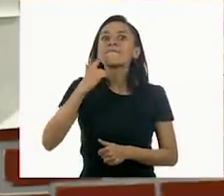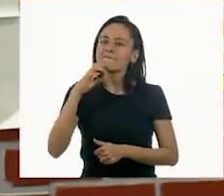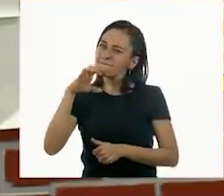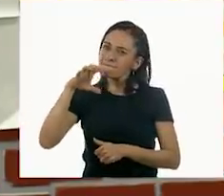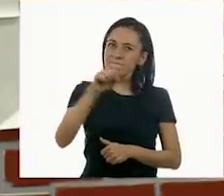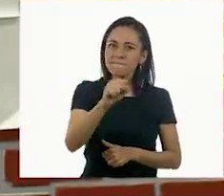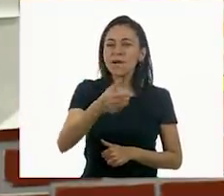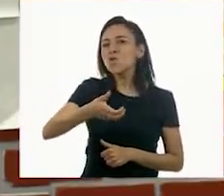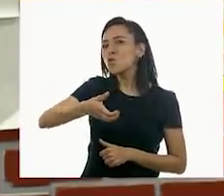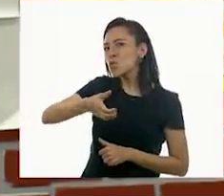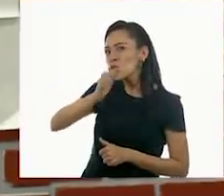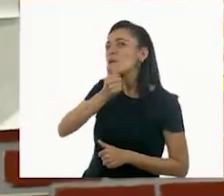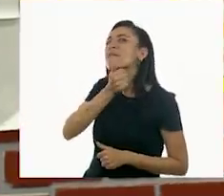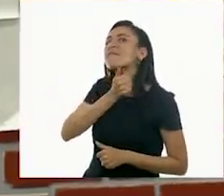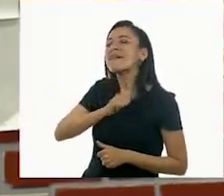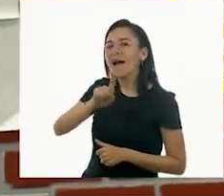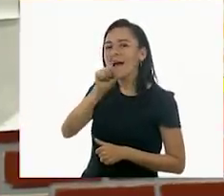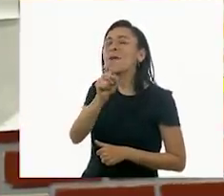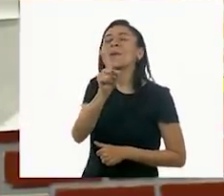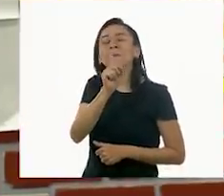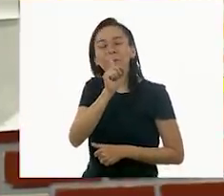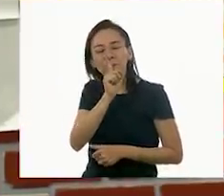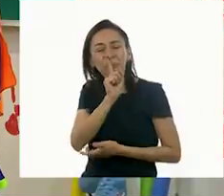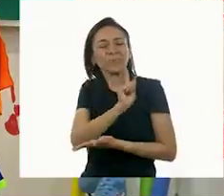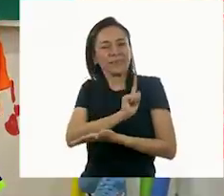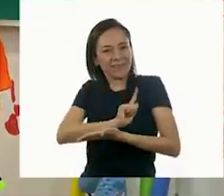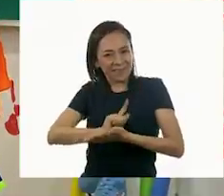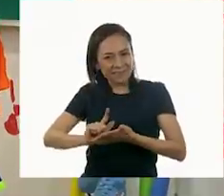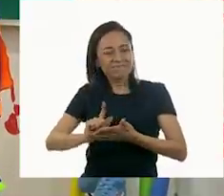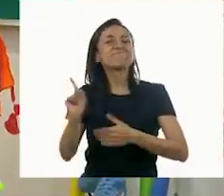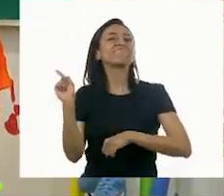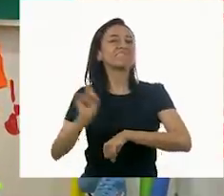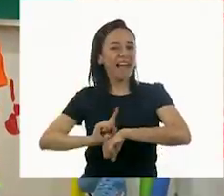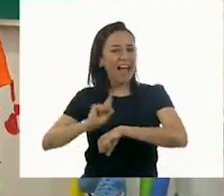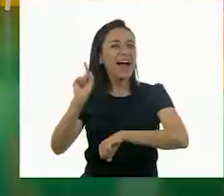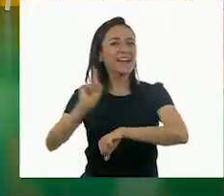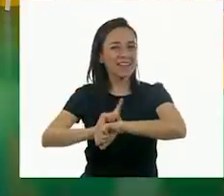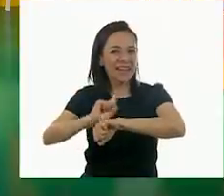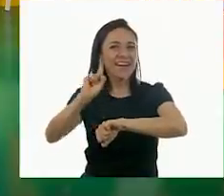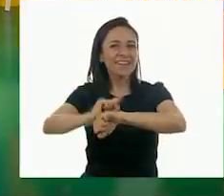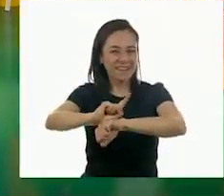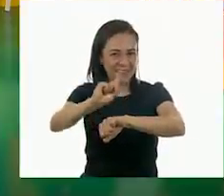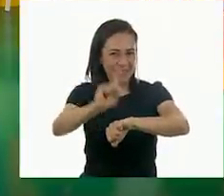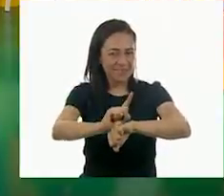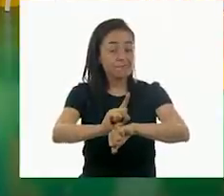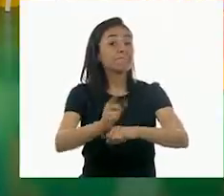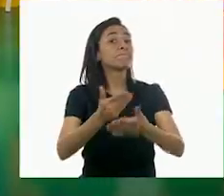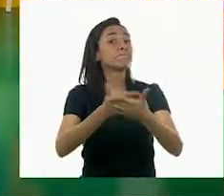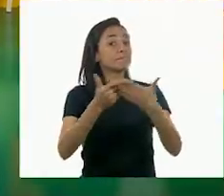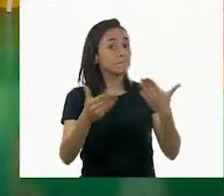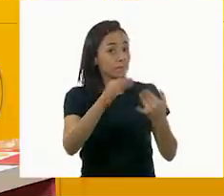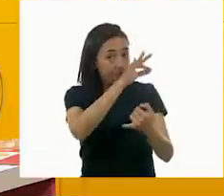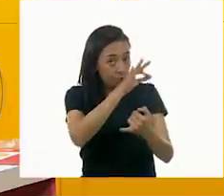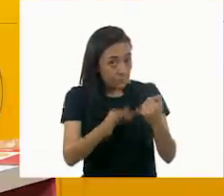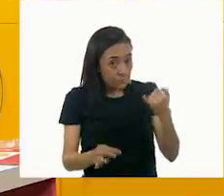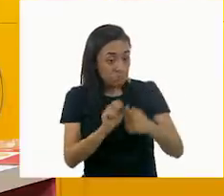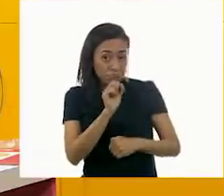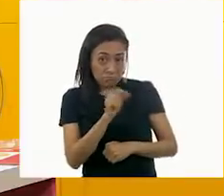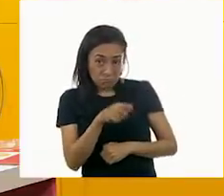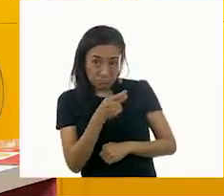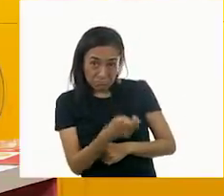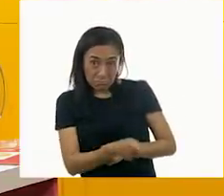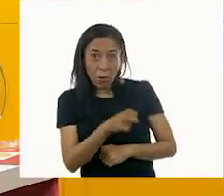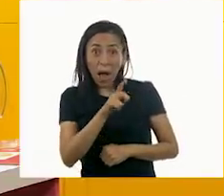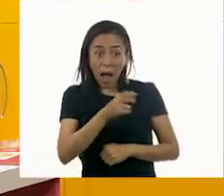potable, todos los días. Y por último, pues es importante que esa agua que consumes